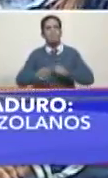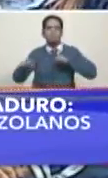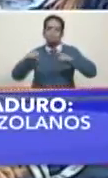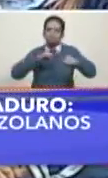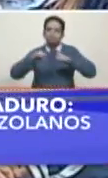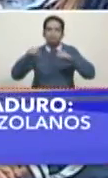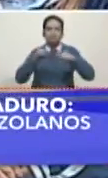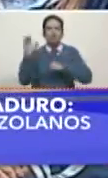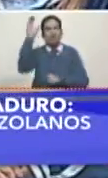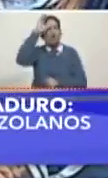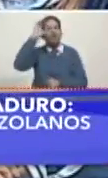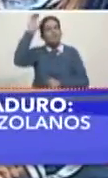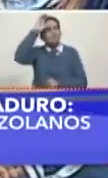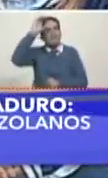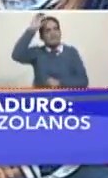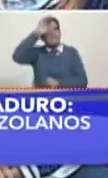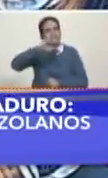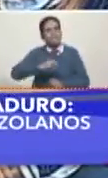Movilizar la conciencia.